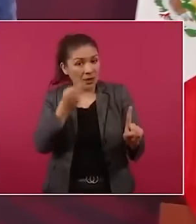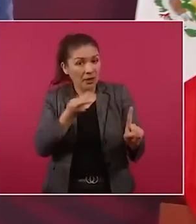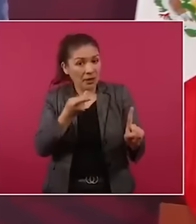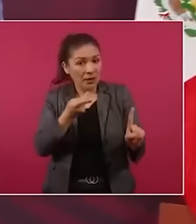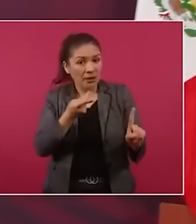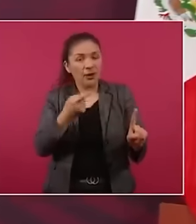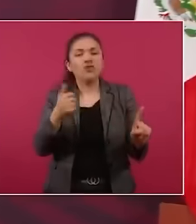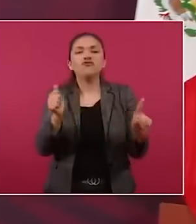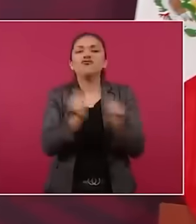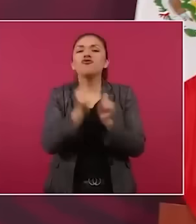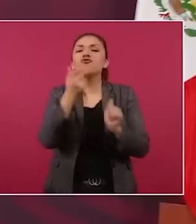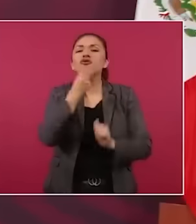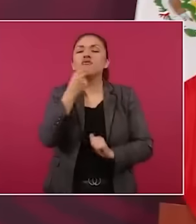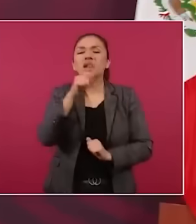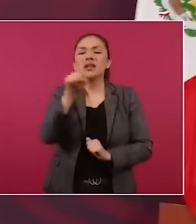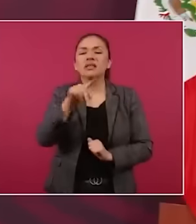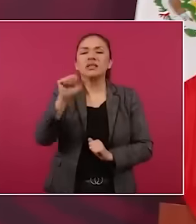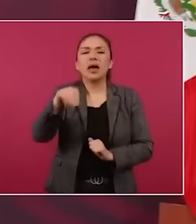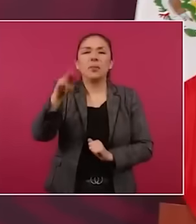Zambada.